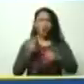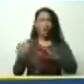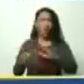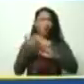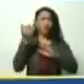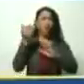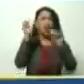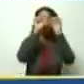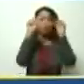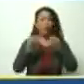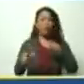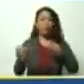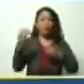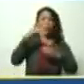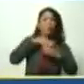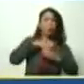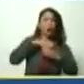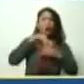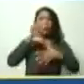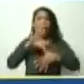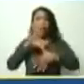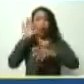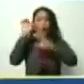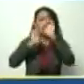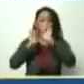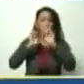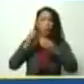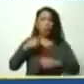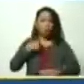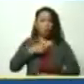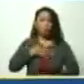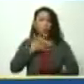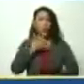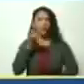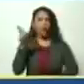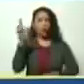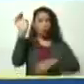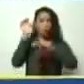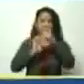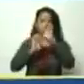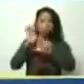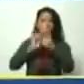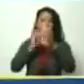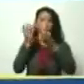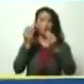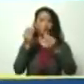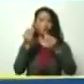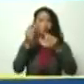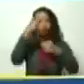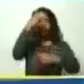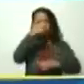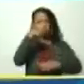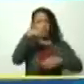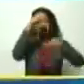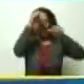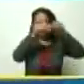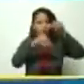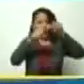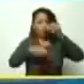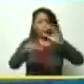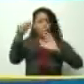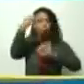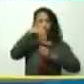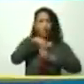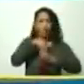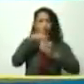sistema interamericano que están siendo evaluados lo que te puedo decir es que todo eso está siendo evaluado con mucha seriedad con mucha seriedad